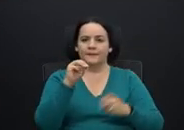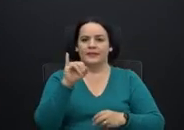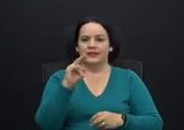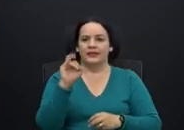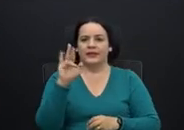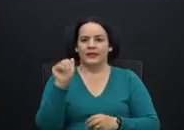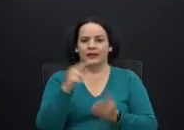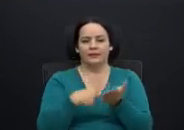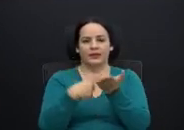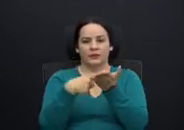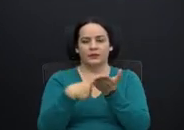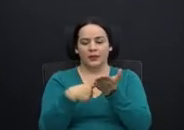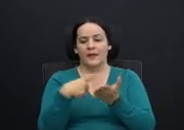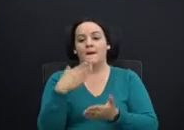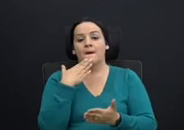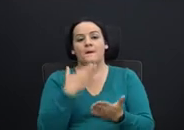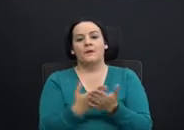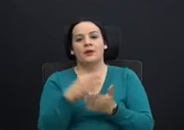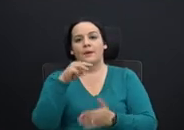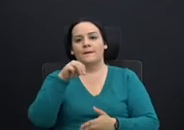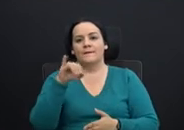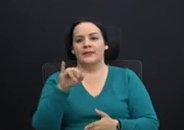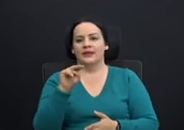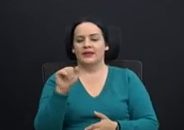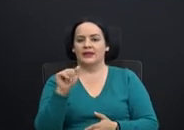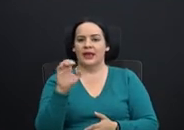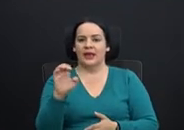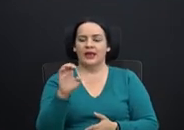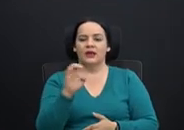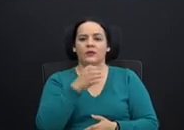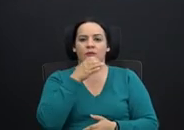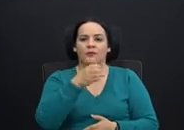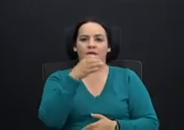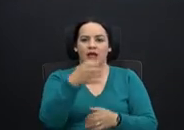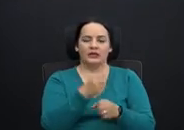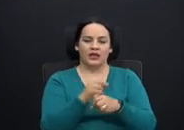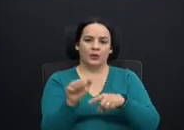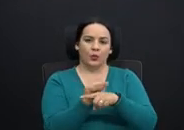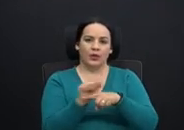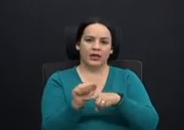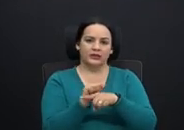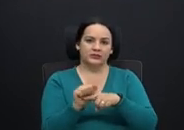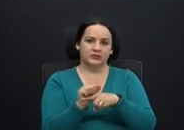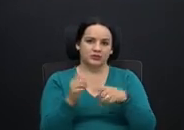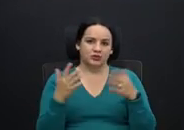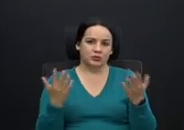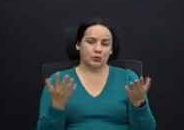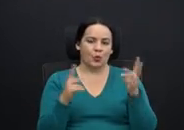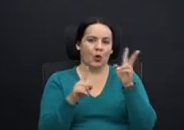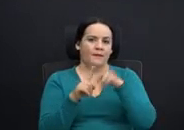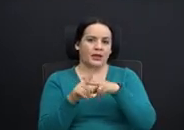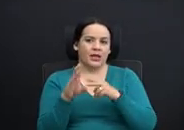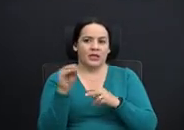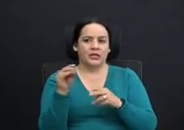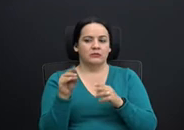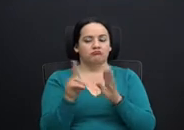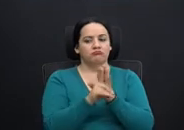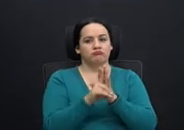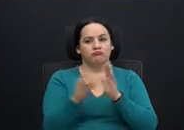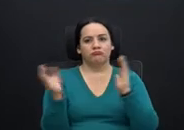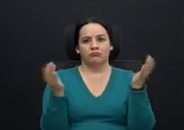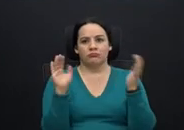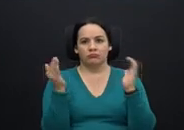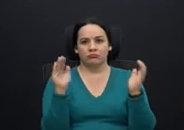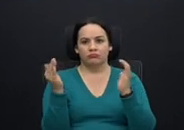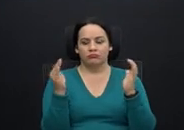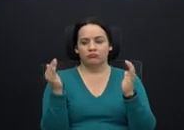Bueno, el MINAE recomendaría hacer un ejercicio de derecho comparado